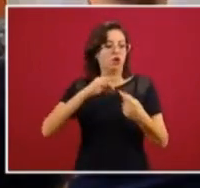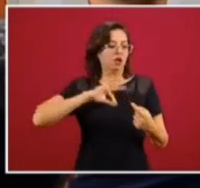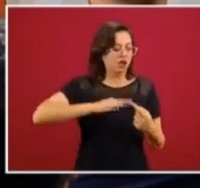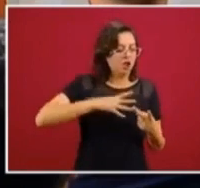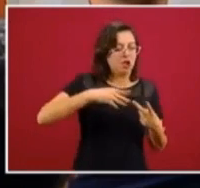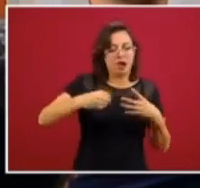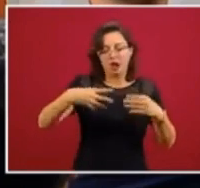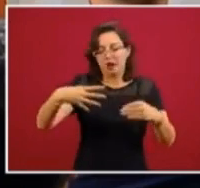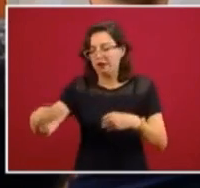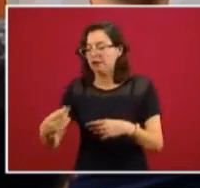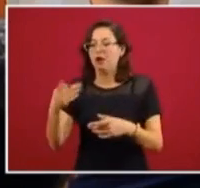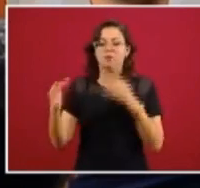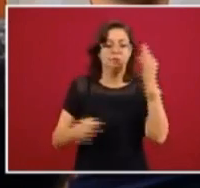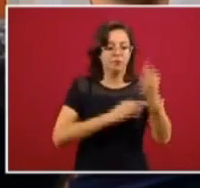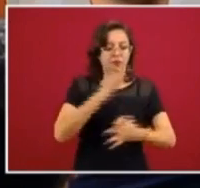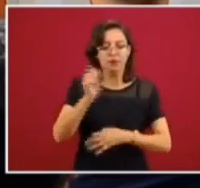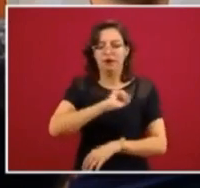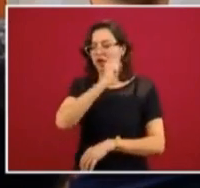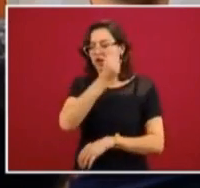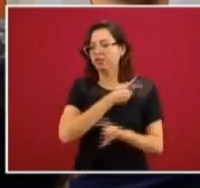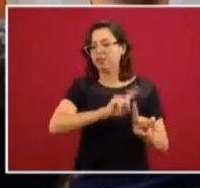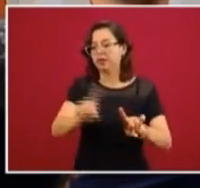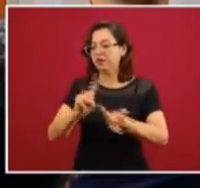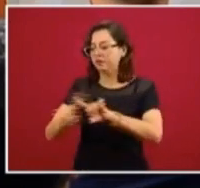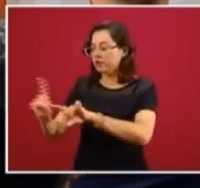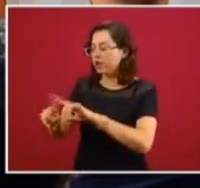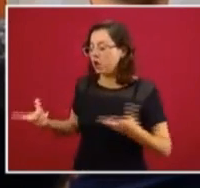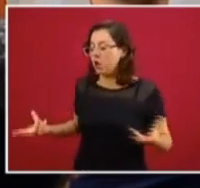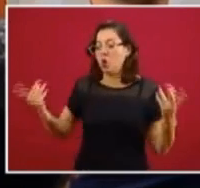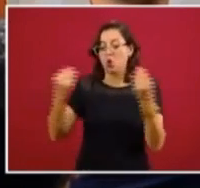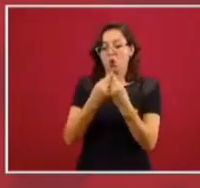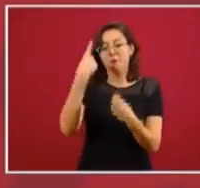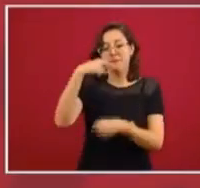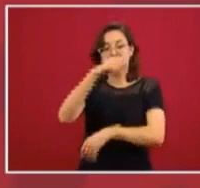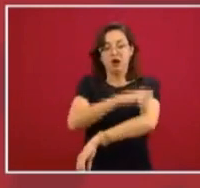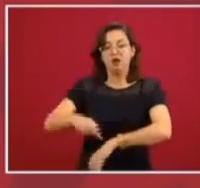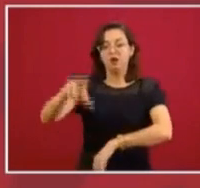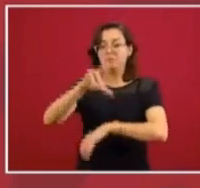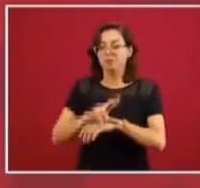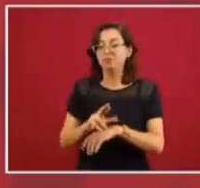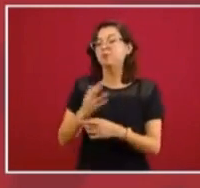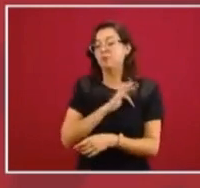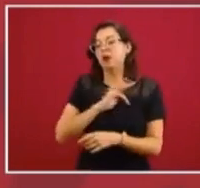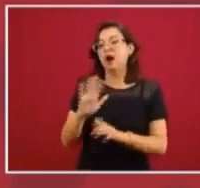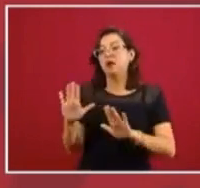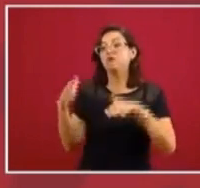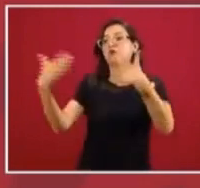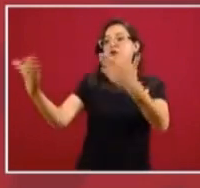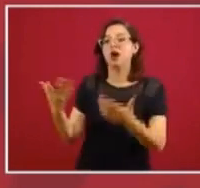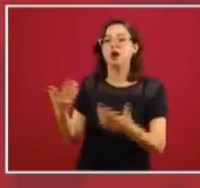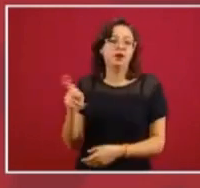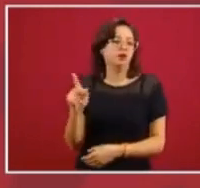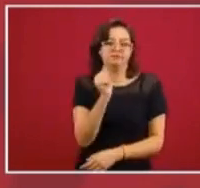epidemiólogos, promotores de la salud, etcétera, para que pueda tener una coordinación en su trabajo de campo. Entonces,